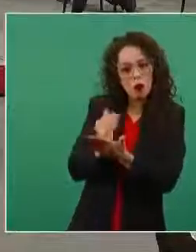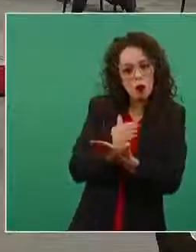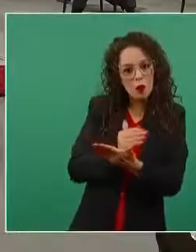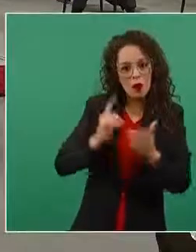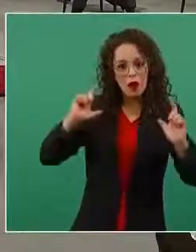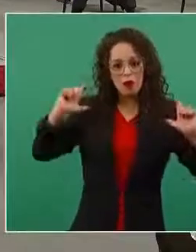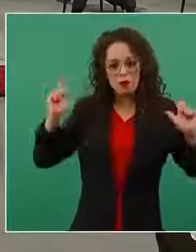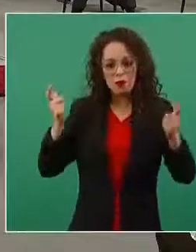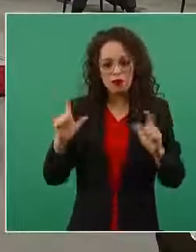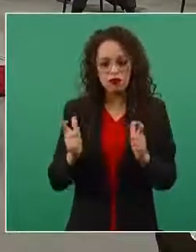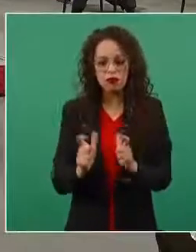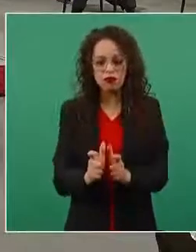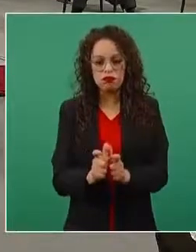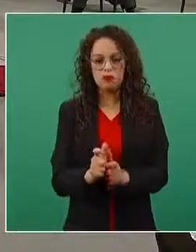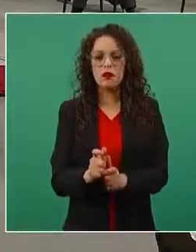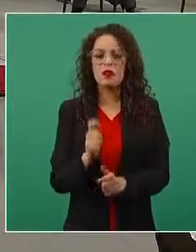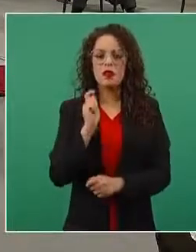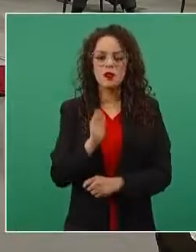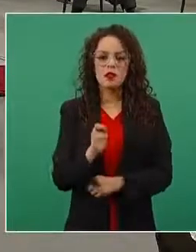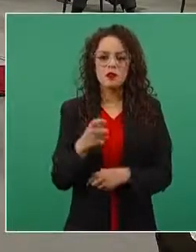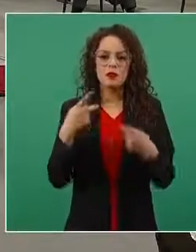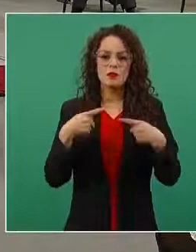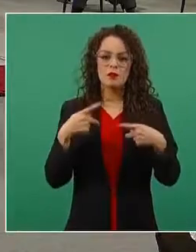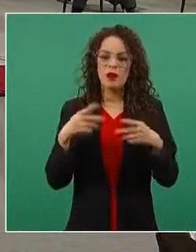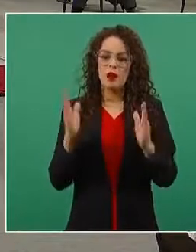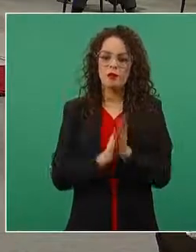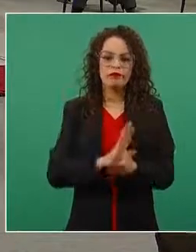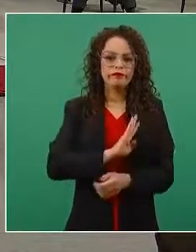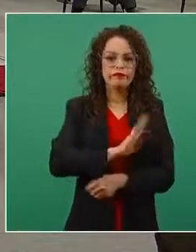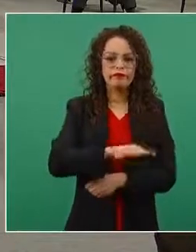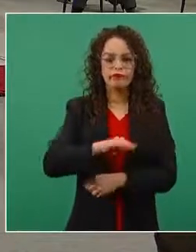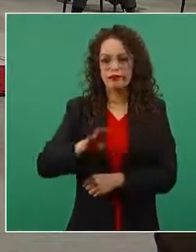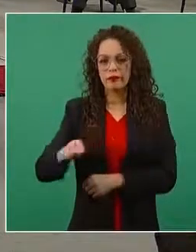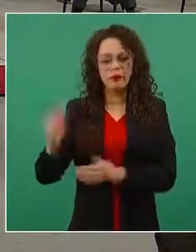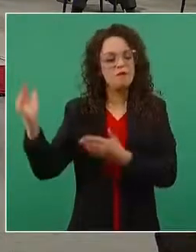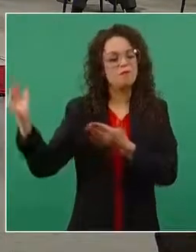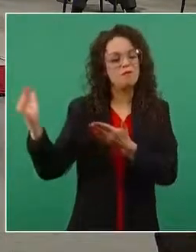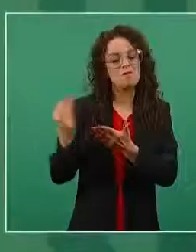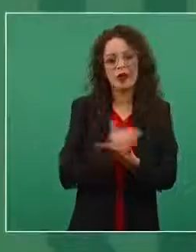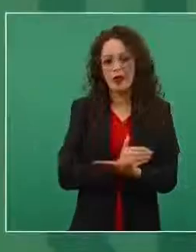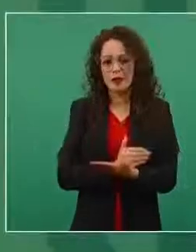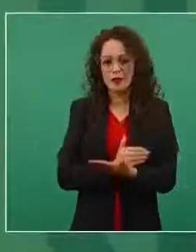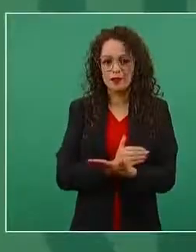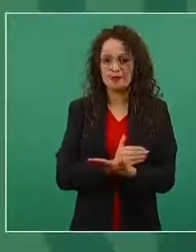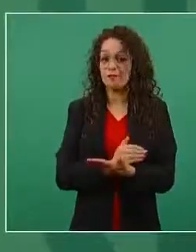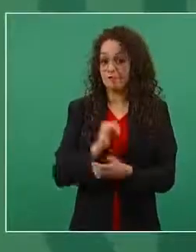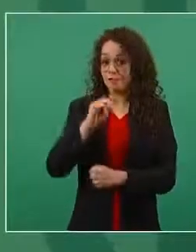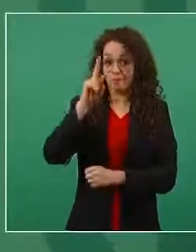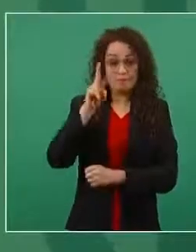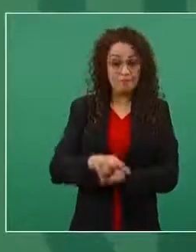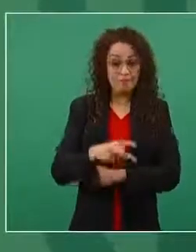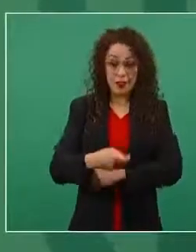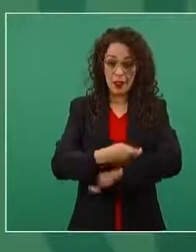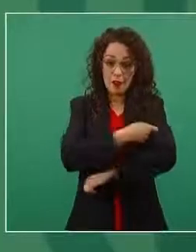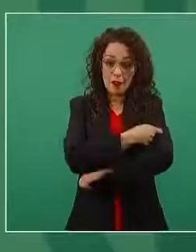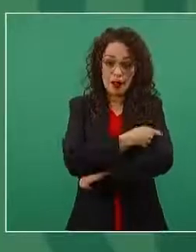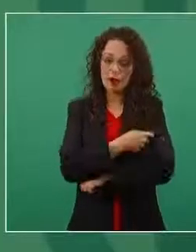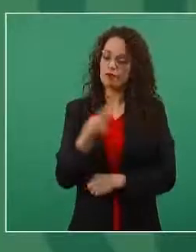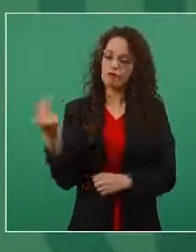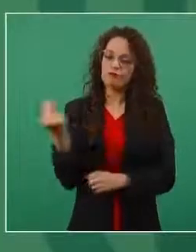considerablemente el número de pérdidas de vidas humanas. Entonces, la vacuna es la gran